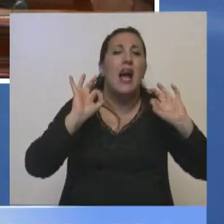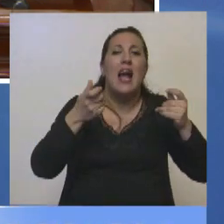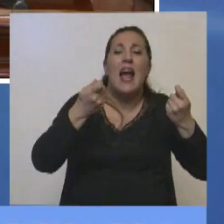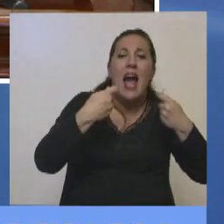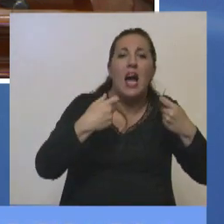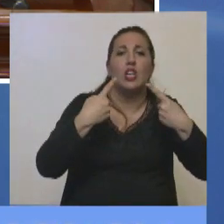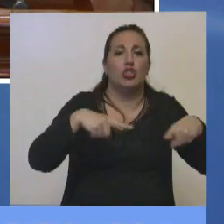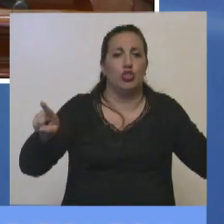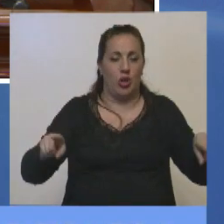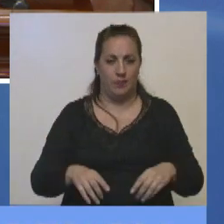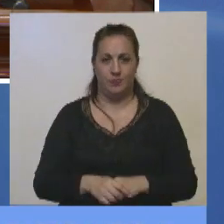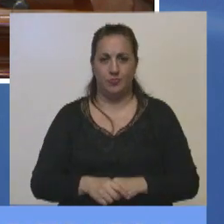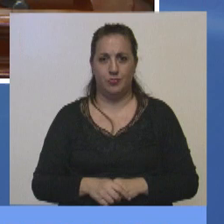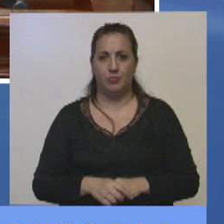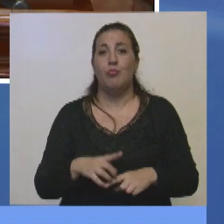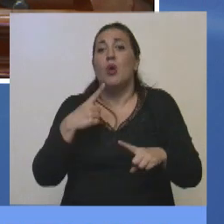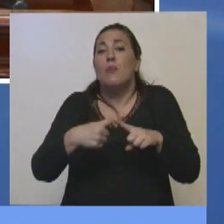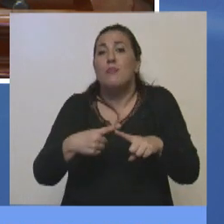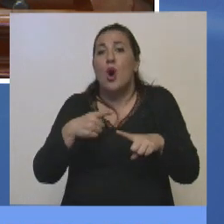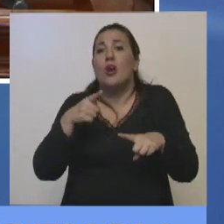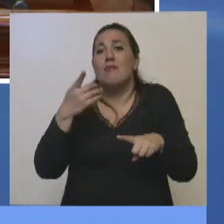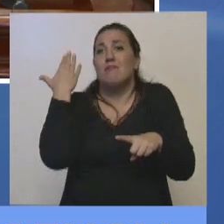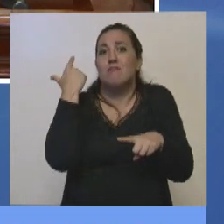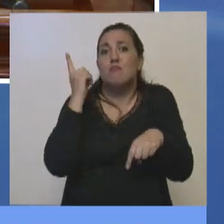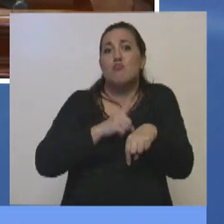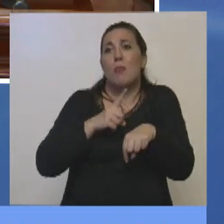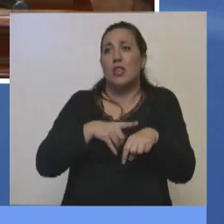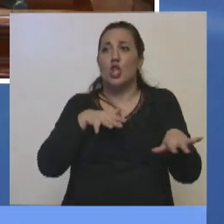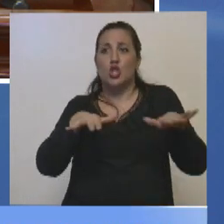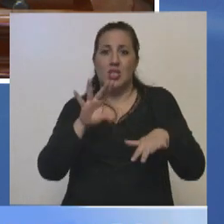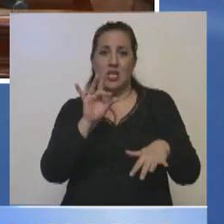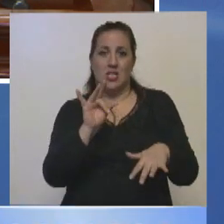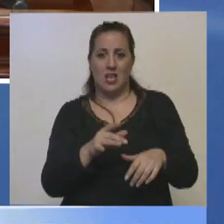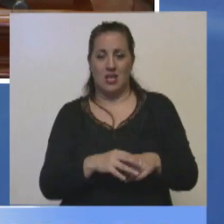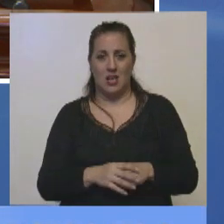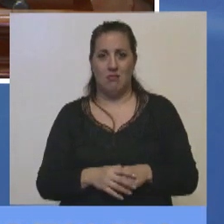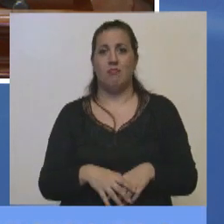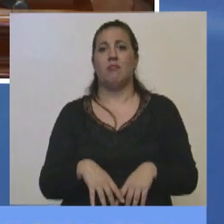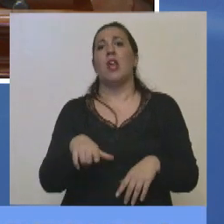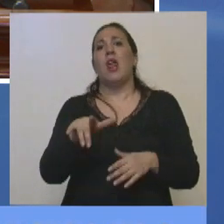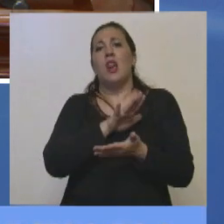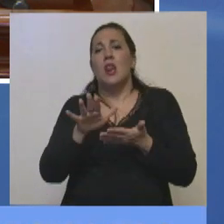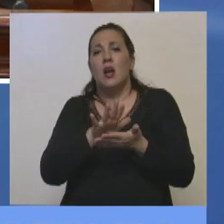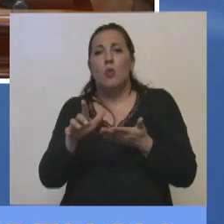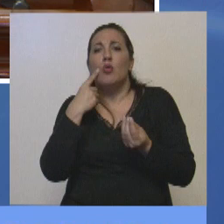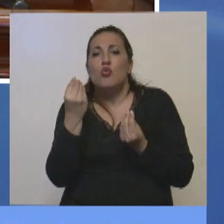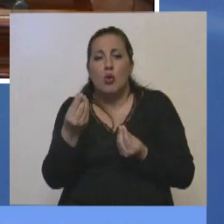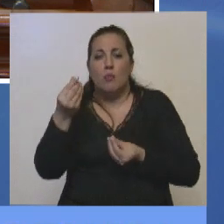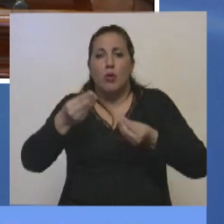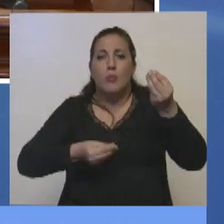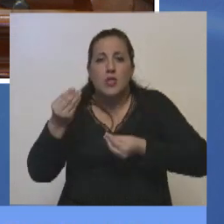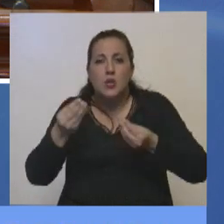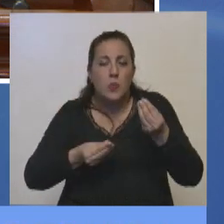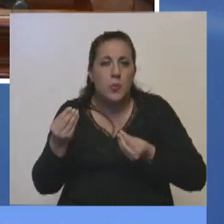por la ley de administración financiera por la situación difícil que estábamos se reconduce un presupuesto sumamente